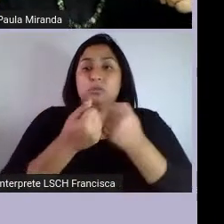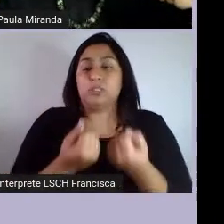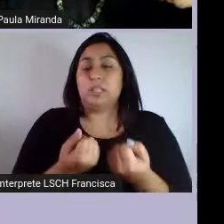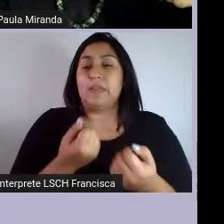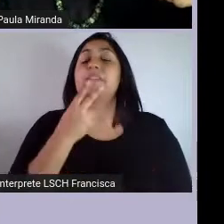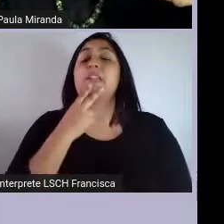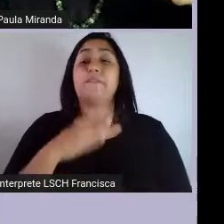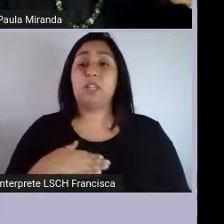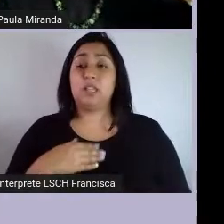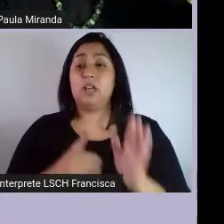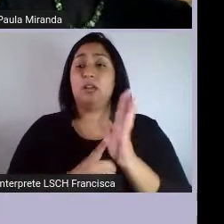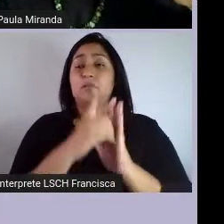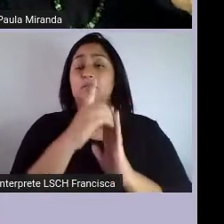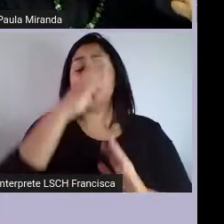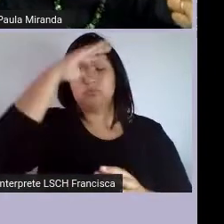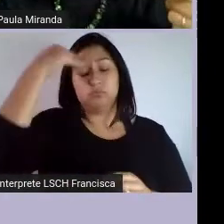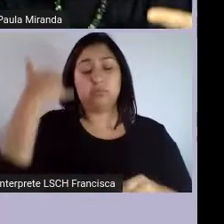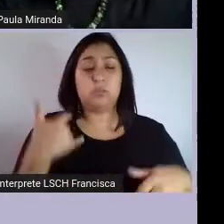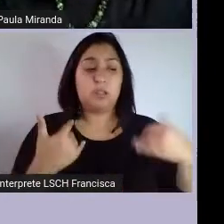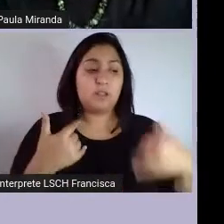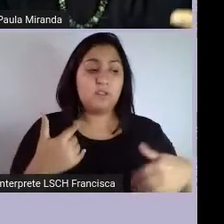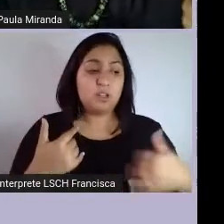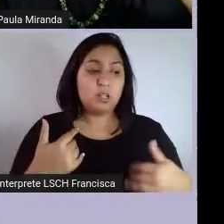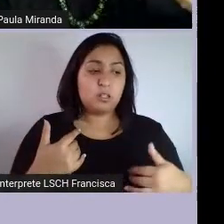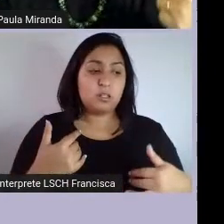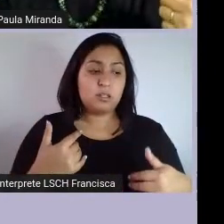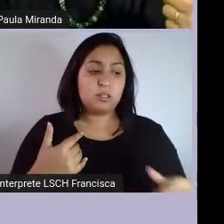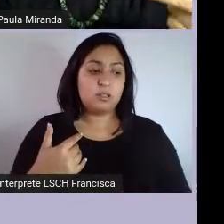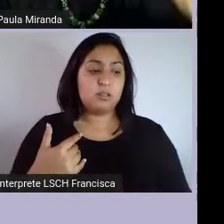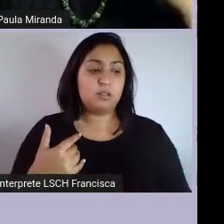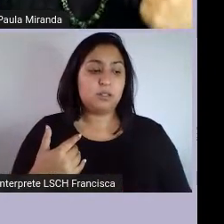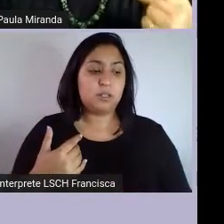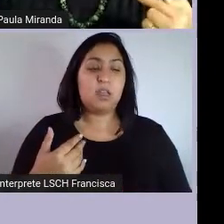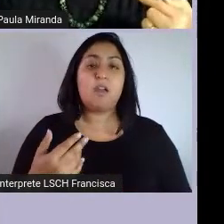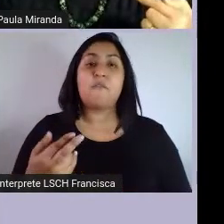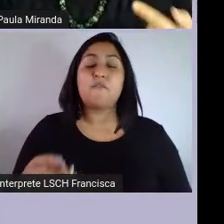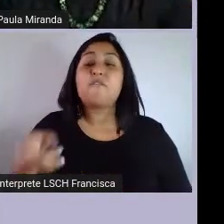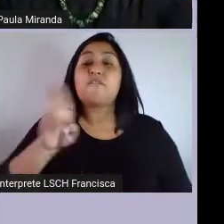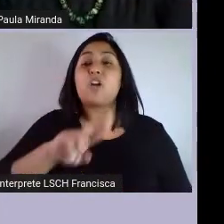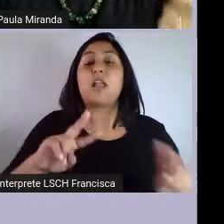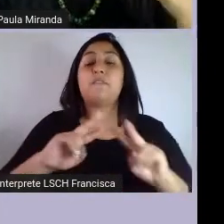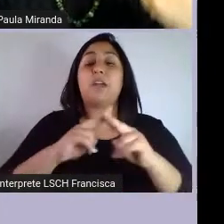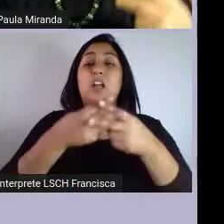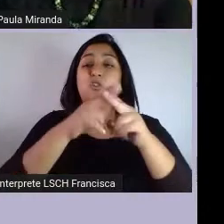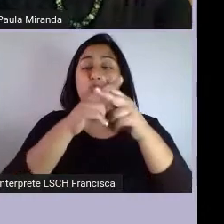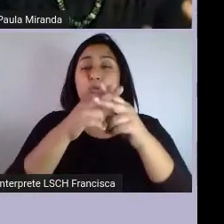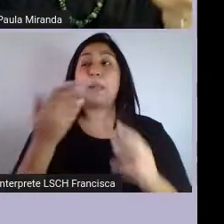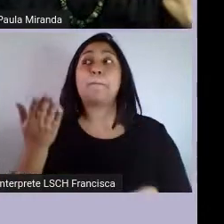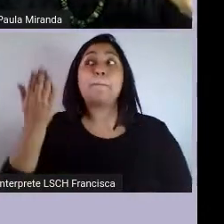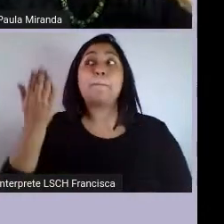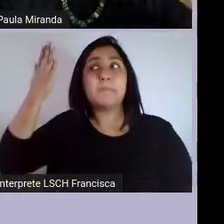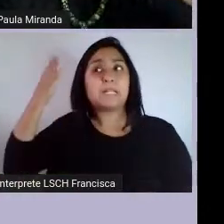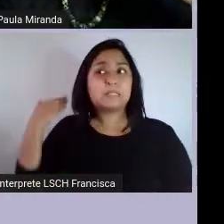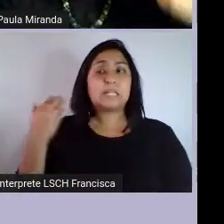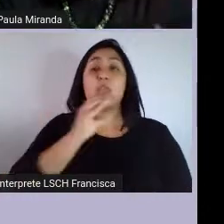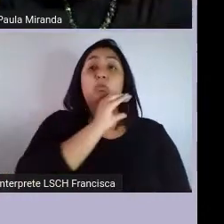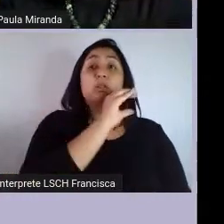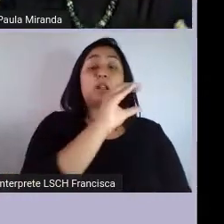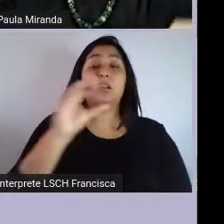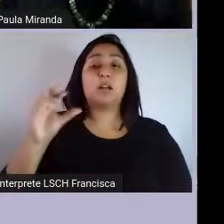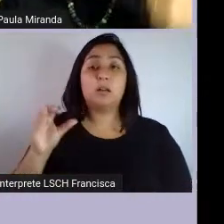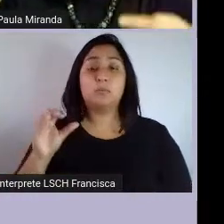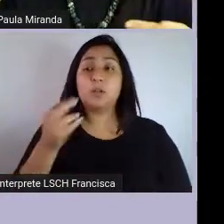Violeta, que la lleva como a reconstruir su pasado campesino y a revalorar y a